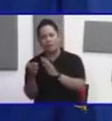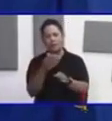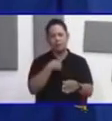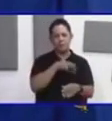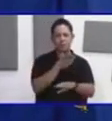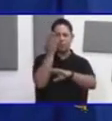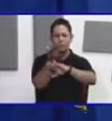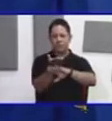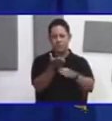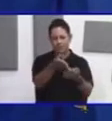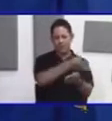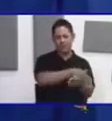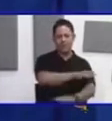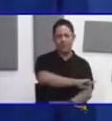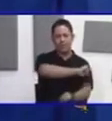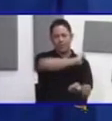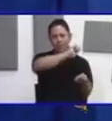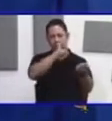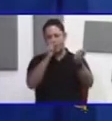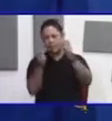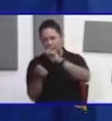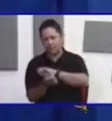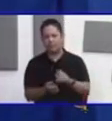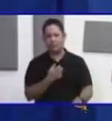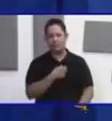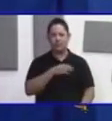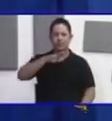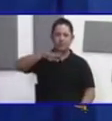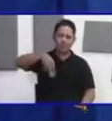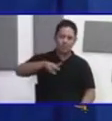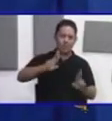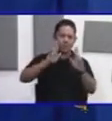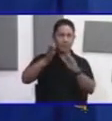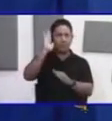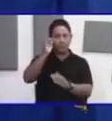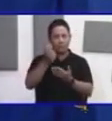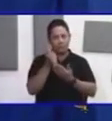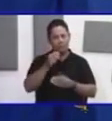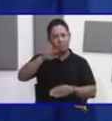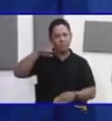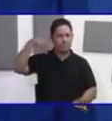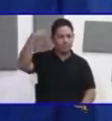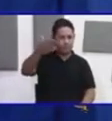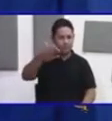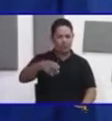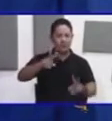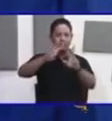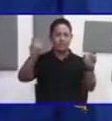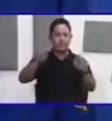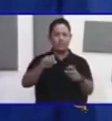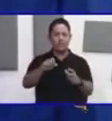Después explicaremos en el programa del miércoles, si Dios así lo permite, todo lo que va a acontecer en esta